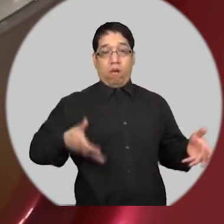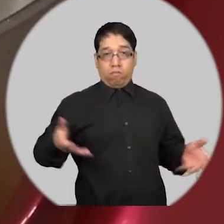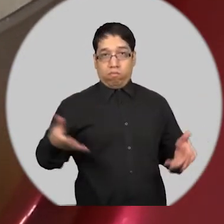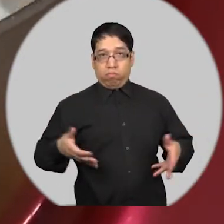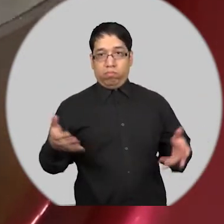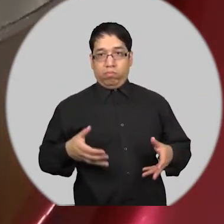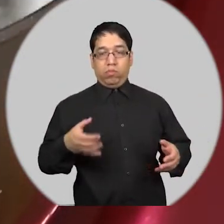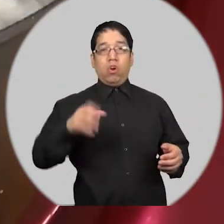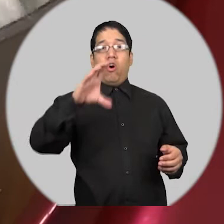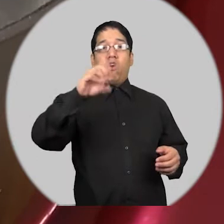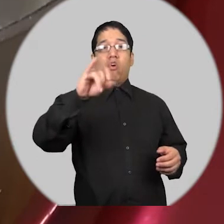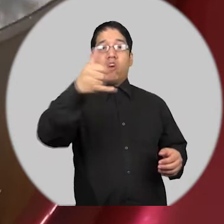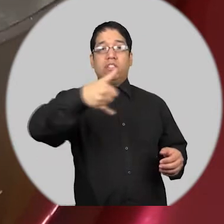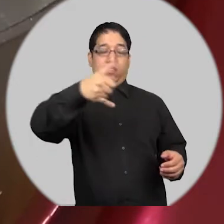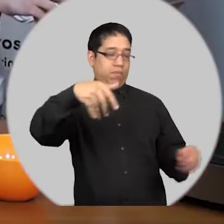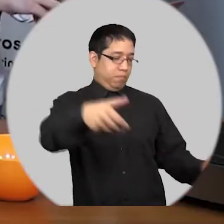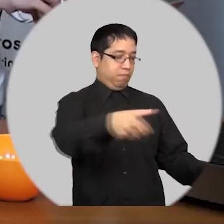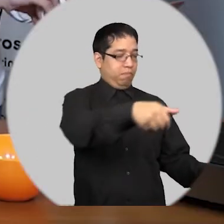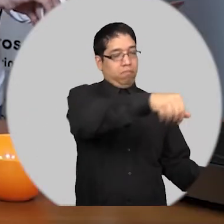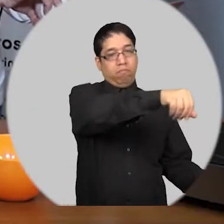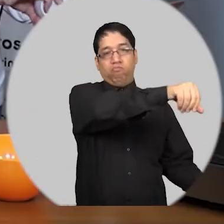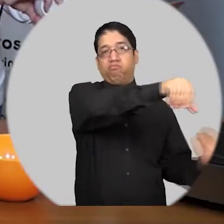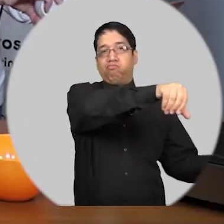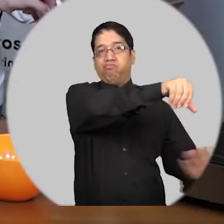Vamos a agregar el aceite de coco.